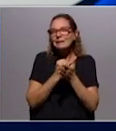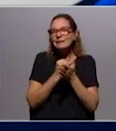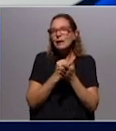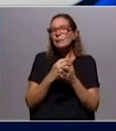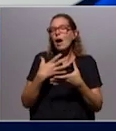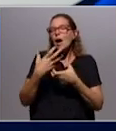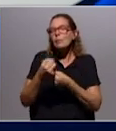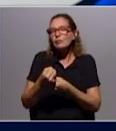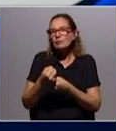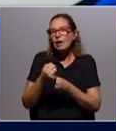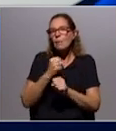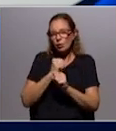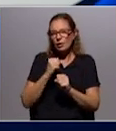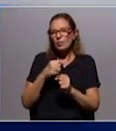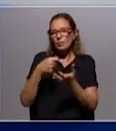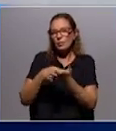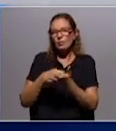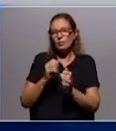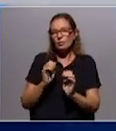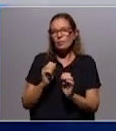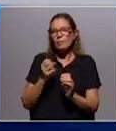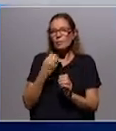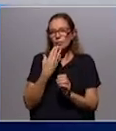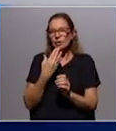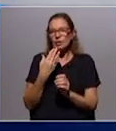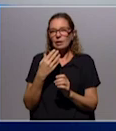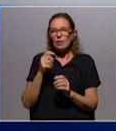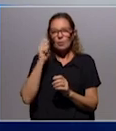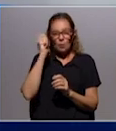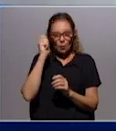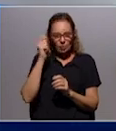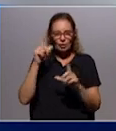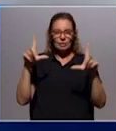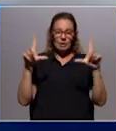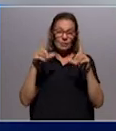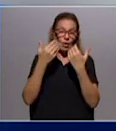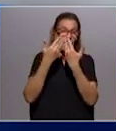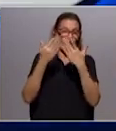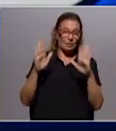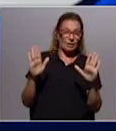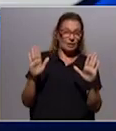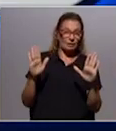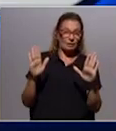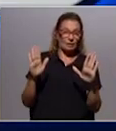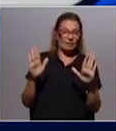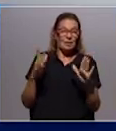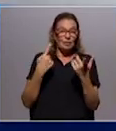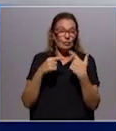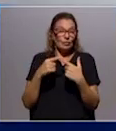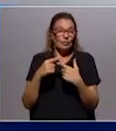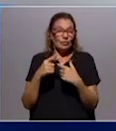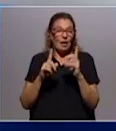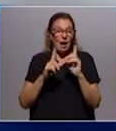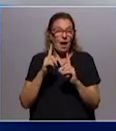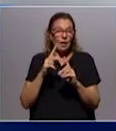granito de arena que podemos poner lo vamos a poner sobre todo porque es un medio público abierto no es una señal abierta que en que no es poca cosa